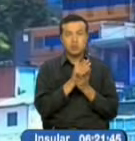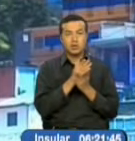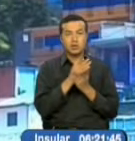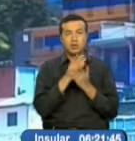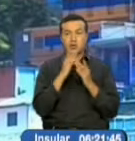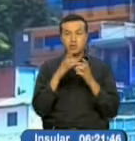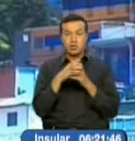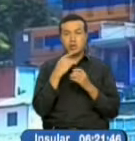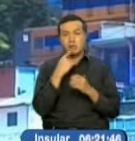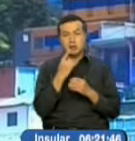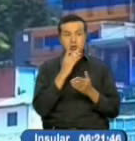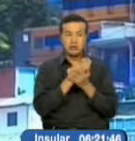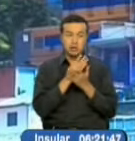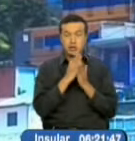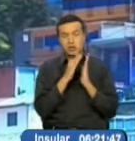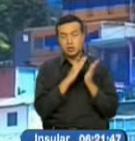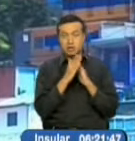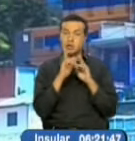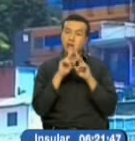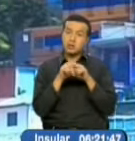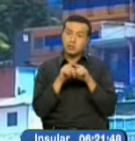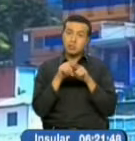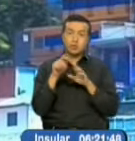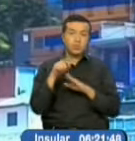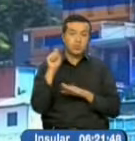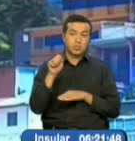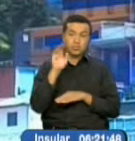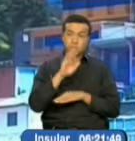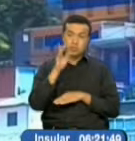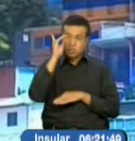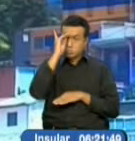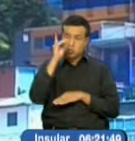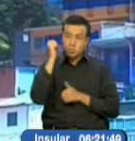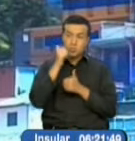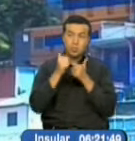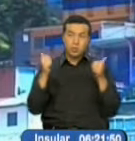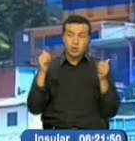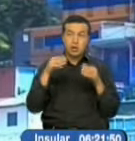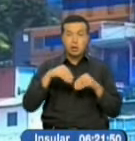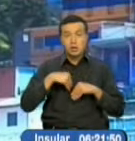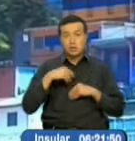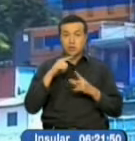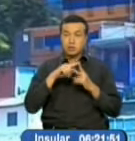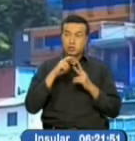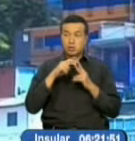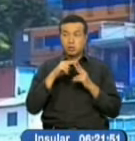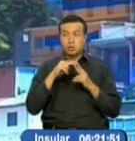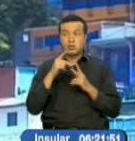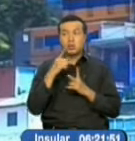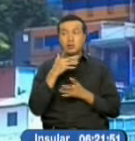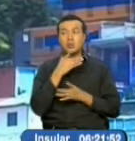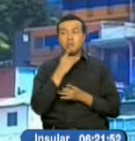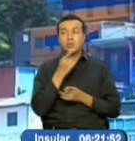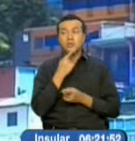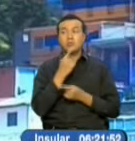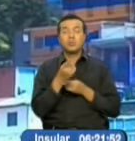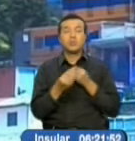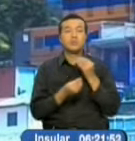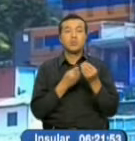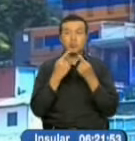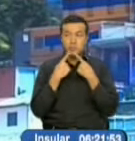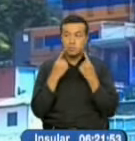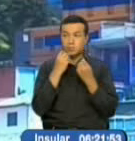la nulidad relativa. Es decir, ya dependerá del juez cuál de las dos peticiones acoge. Me hubiera gustado que el tribunal se